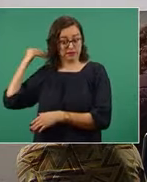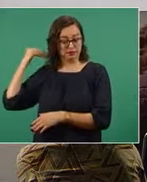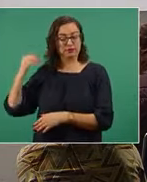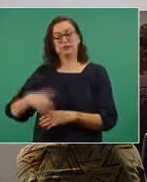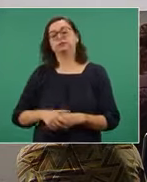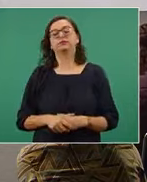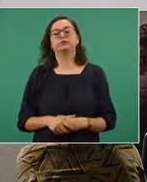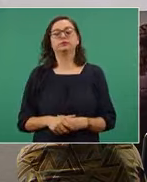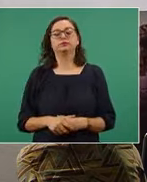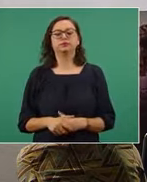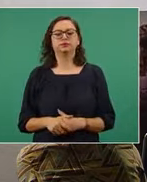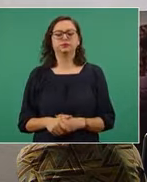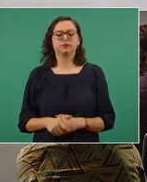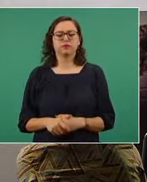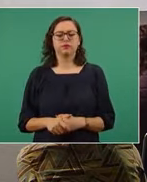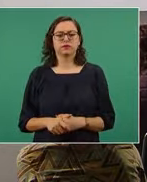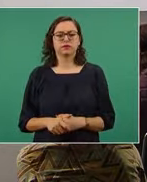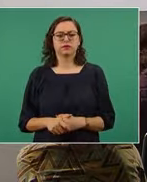Nada más para